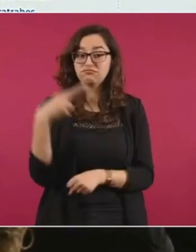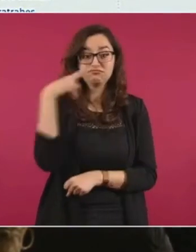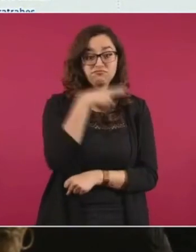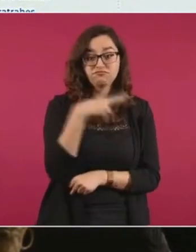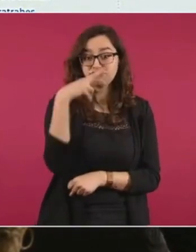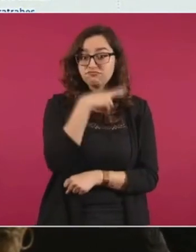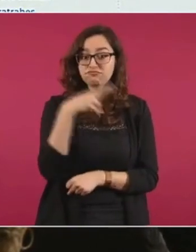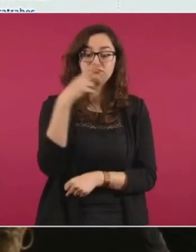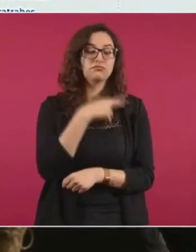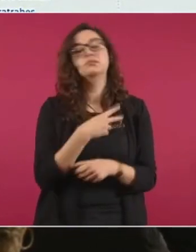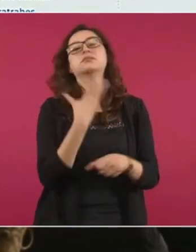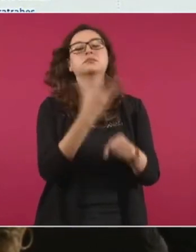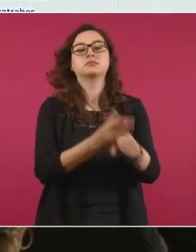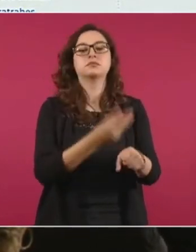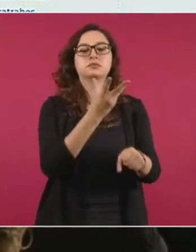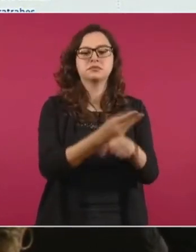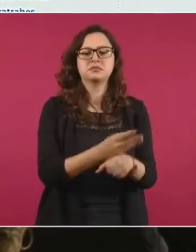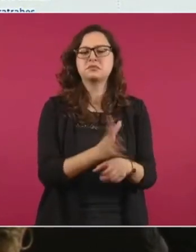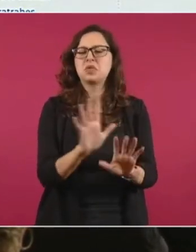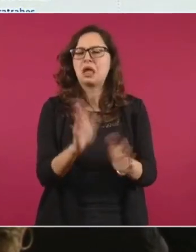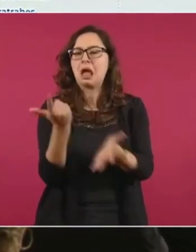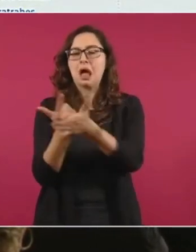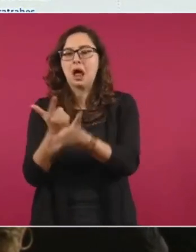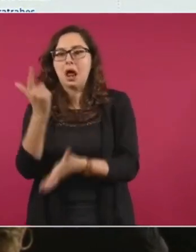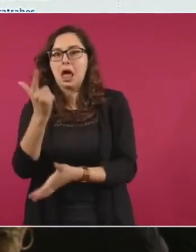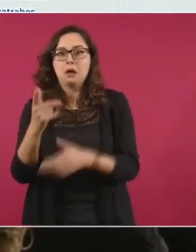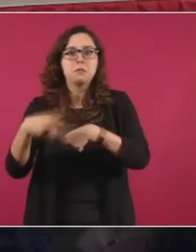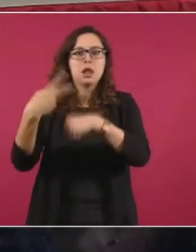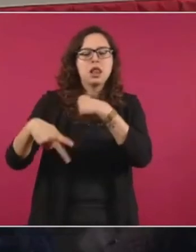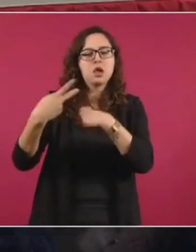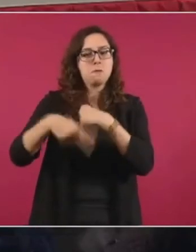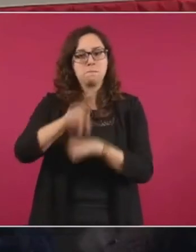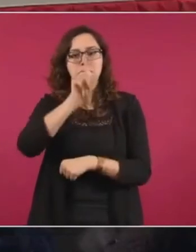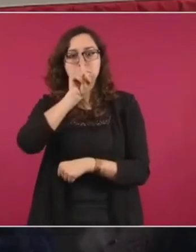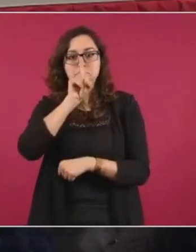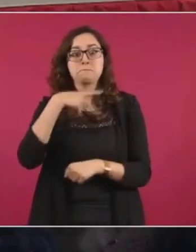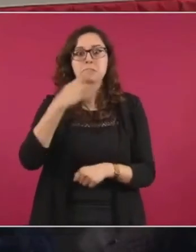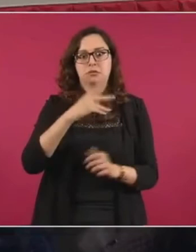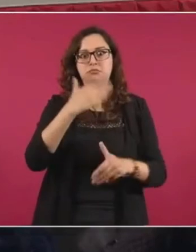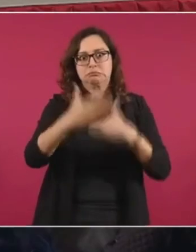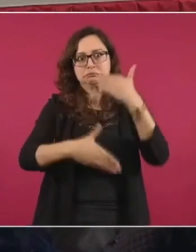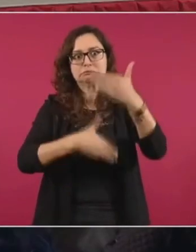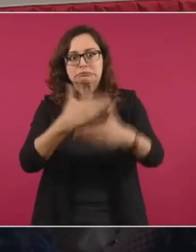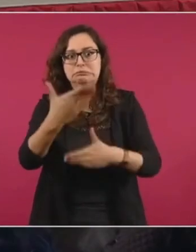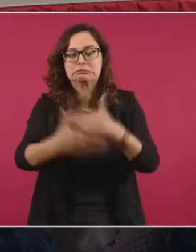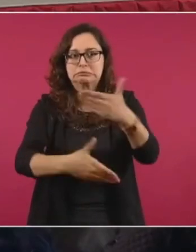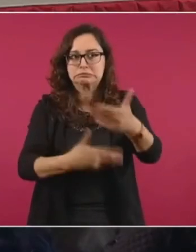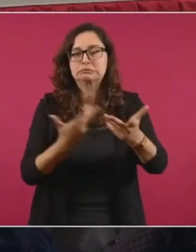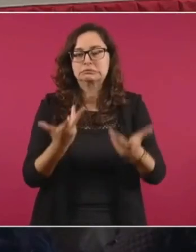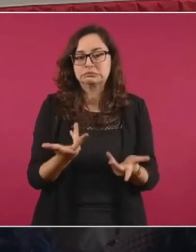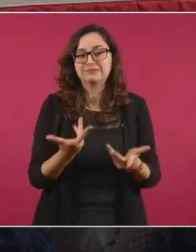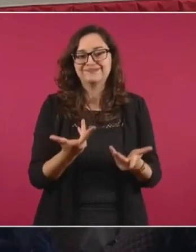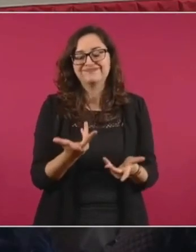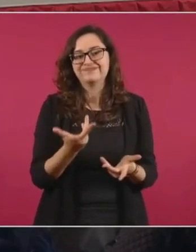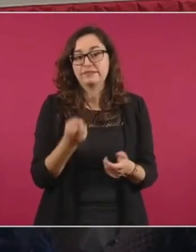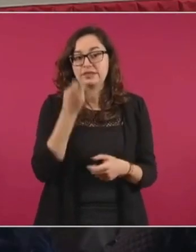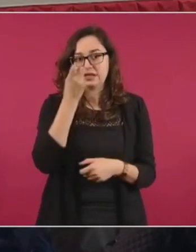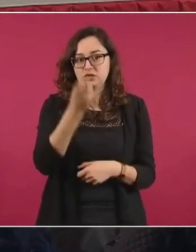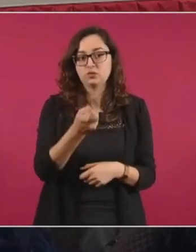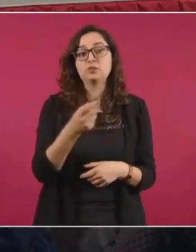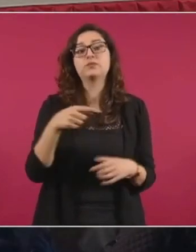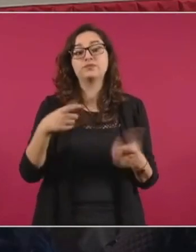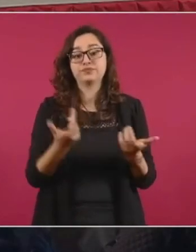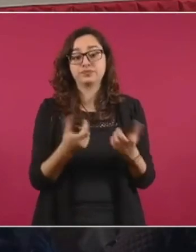para resolver el problema que tiene hoy la Terminal 2, pues es mantener un relleno permanente en la zona de